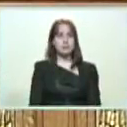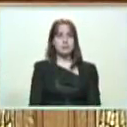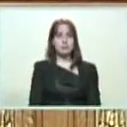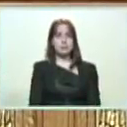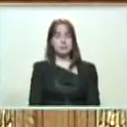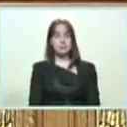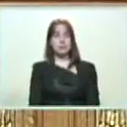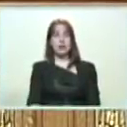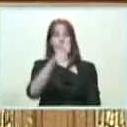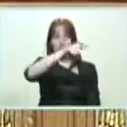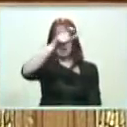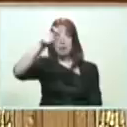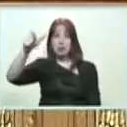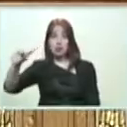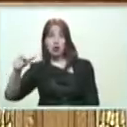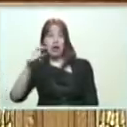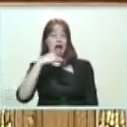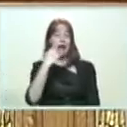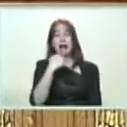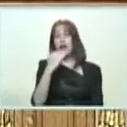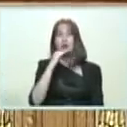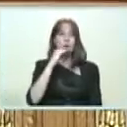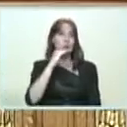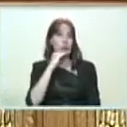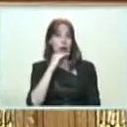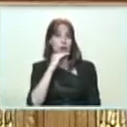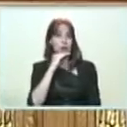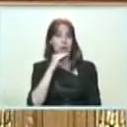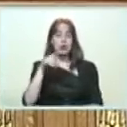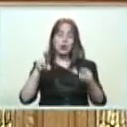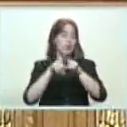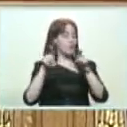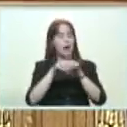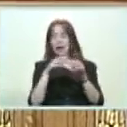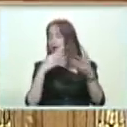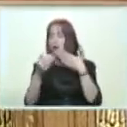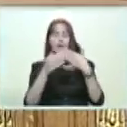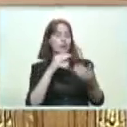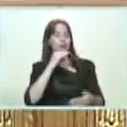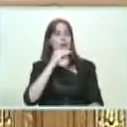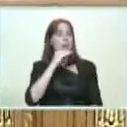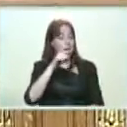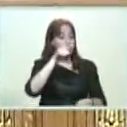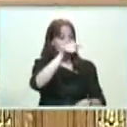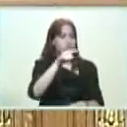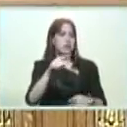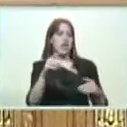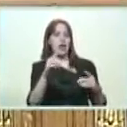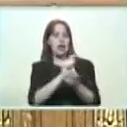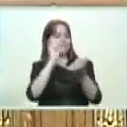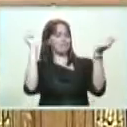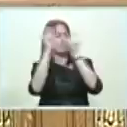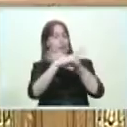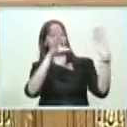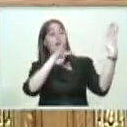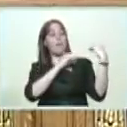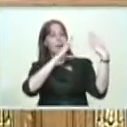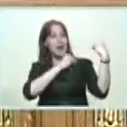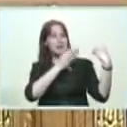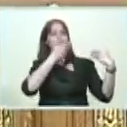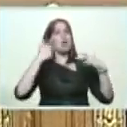inclusive en aquellos que pudieran estar molestos, tener fe en su molestia y convertirla en esperanza y en amor y en creación de lo